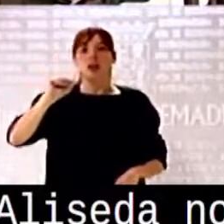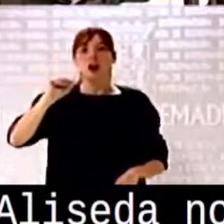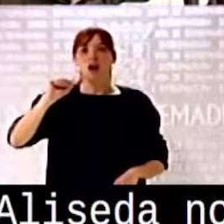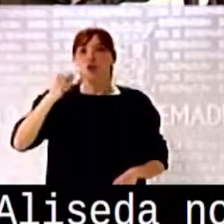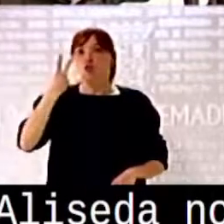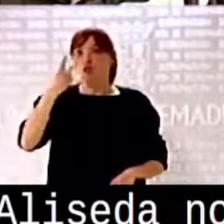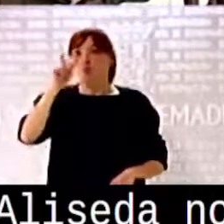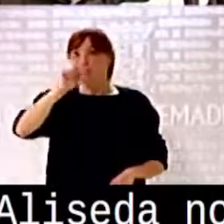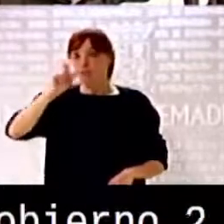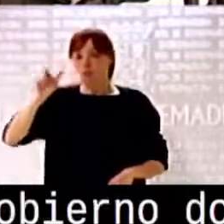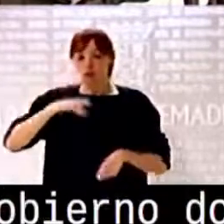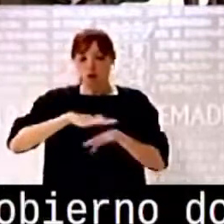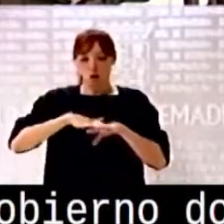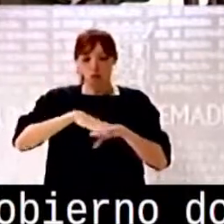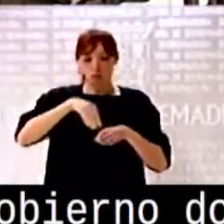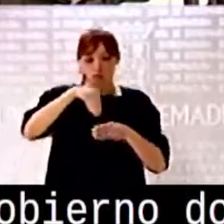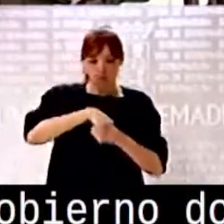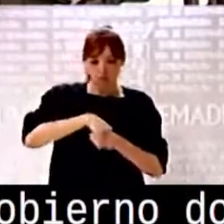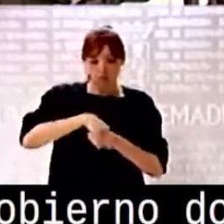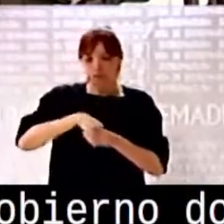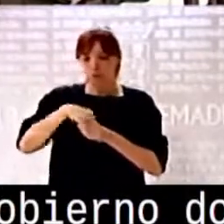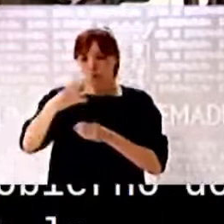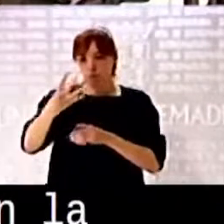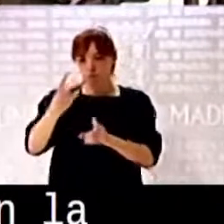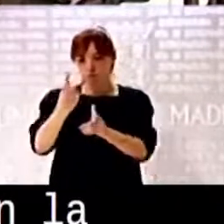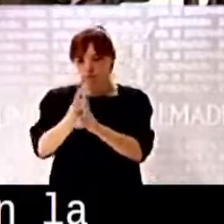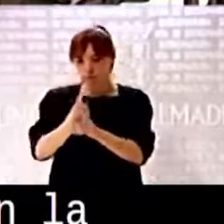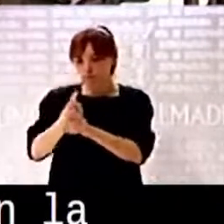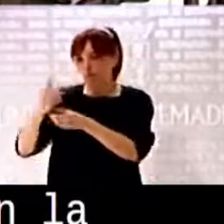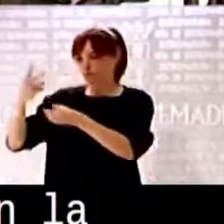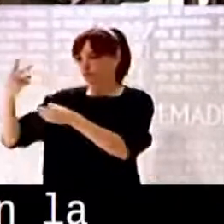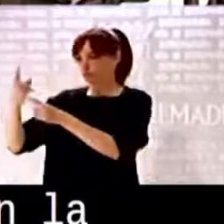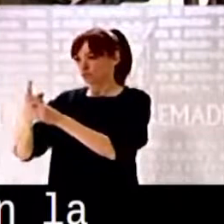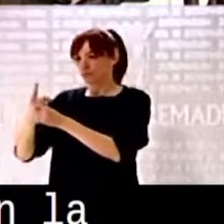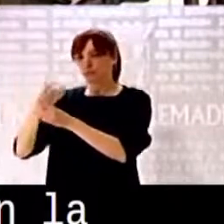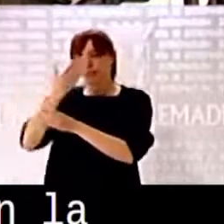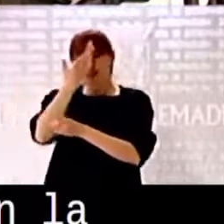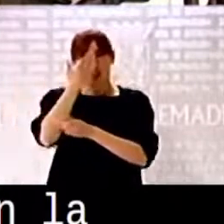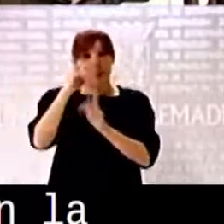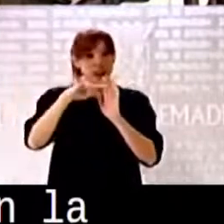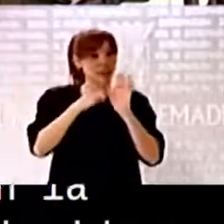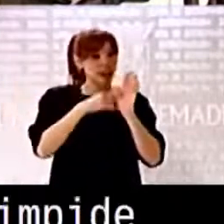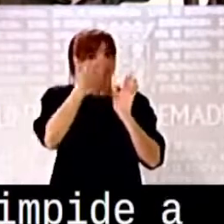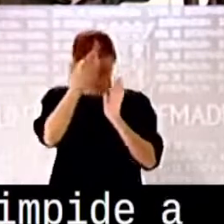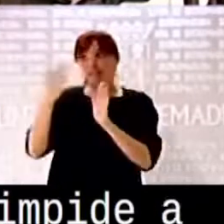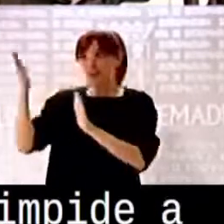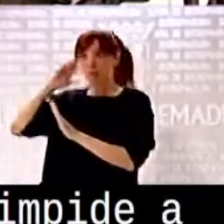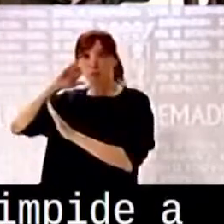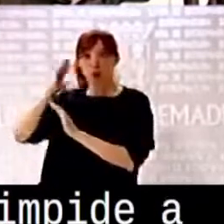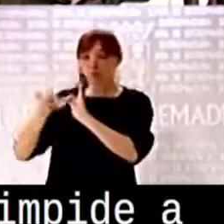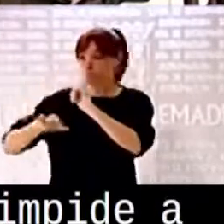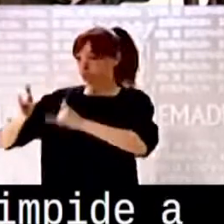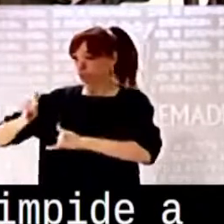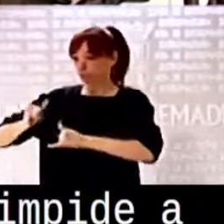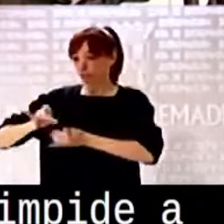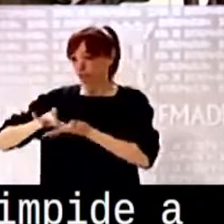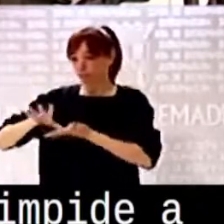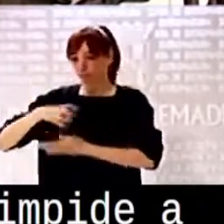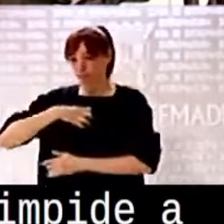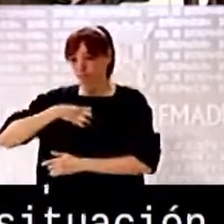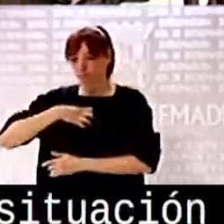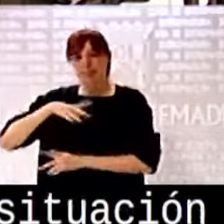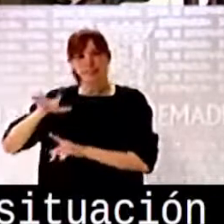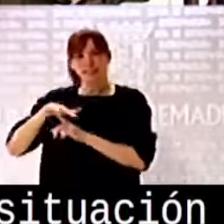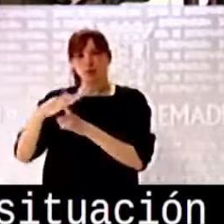equipo de Gobierno, 2 en el grupo no adscrito y 4 en la oposición. La ley antitransfugismo impide presentar la moción de censura. La